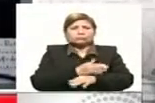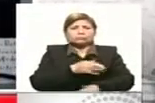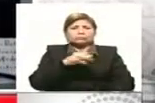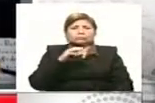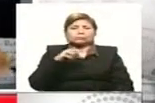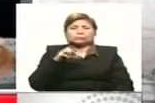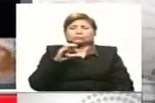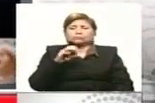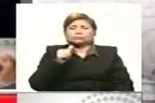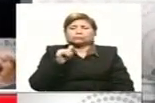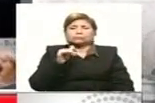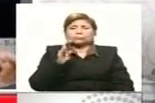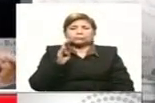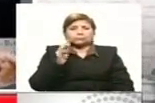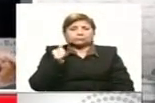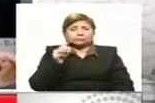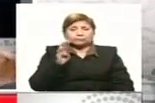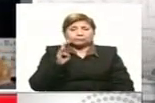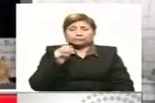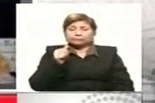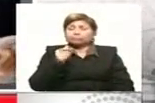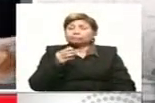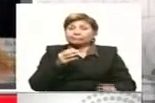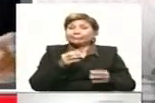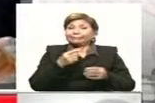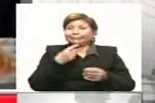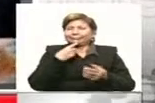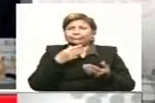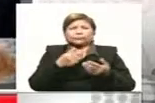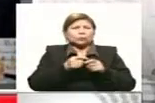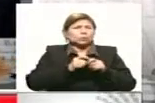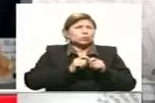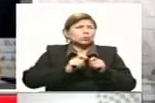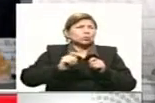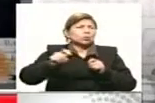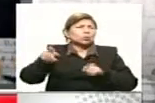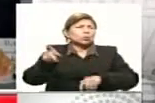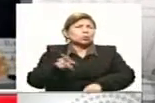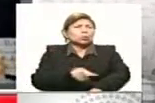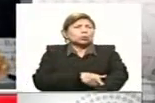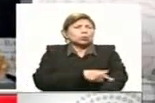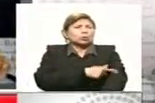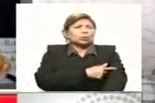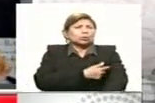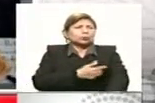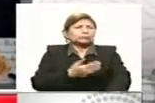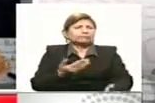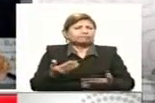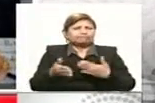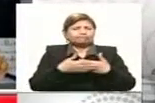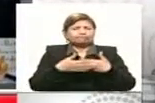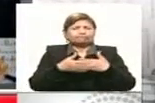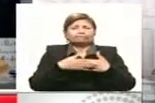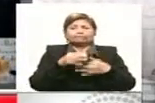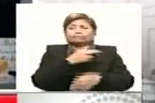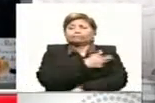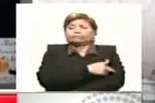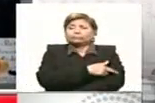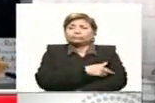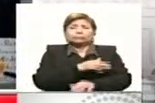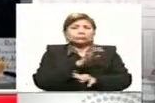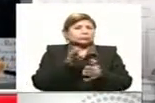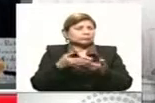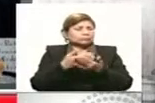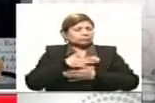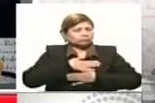Pacaypampa, para que sea un establecimiento estratégico. Usted sabe que está sumamente alejado de la posibilidad de una referencia en este hospital. Así que con